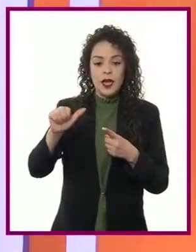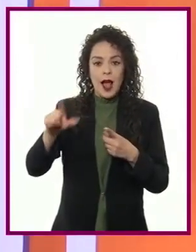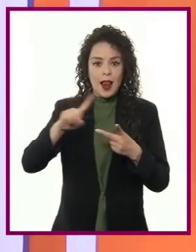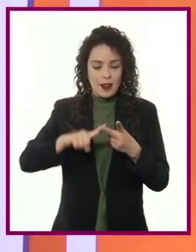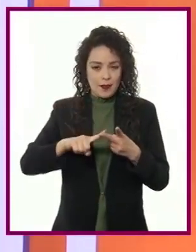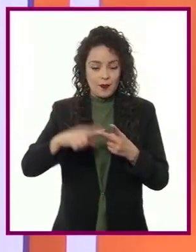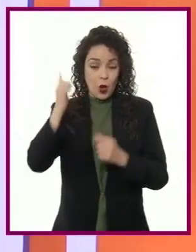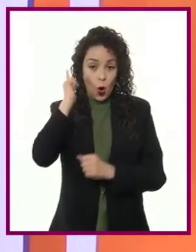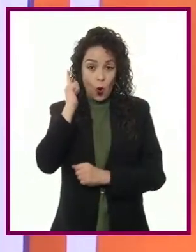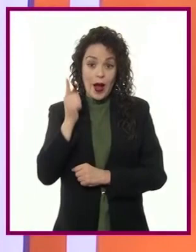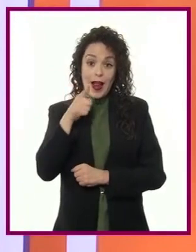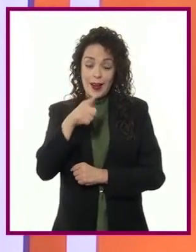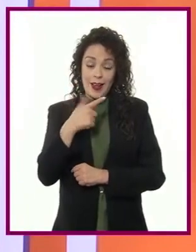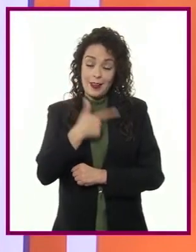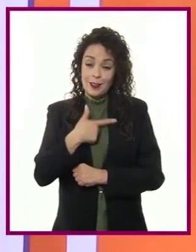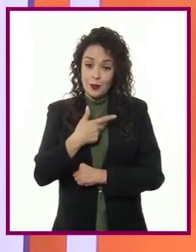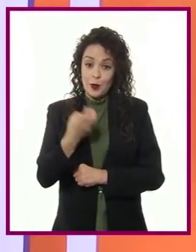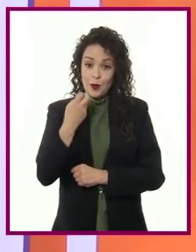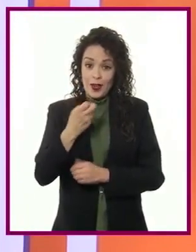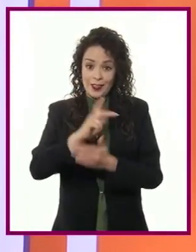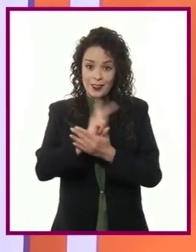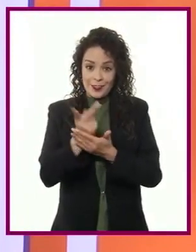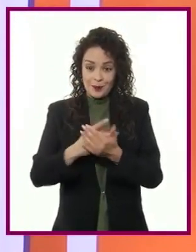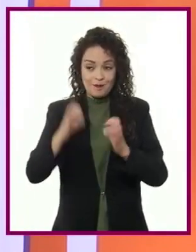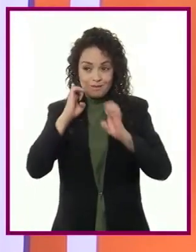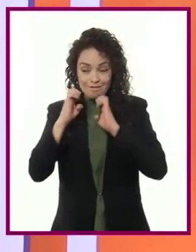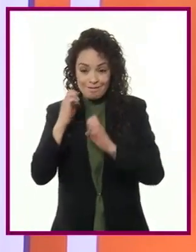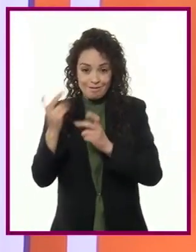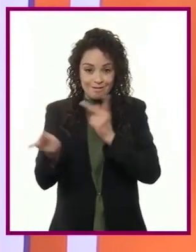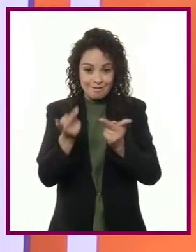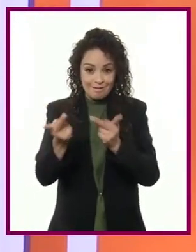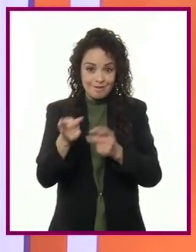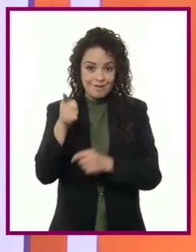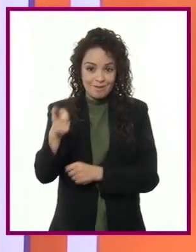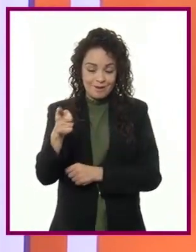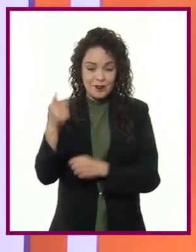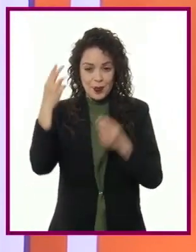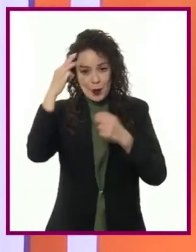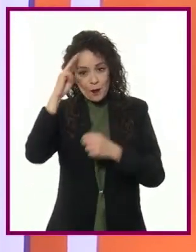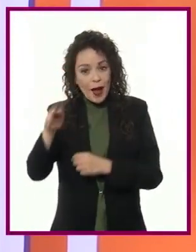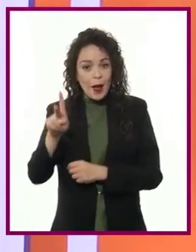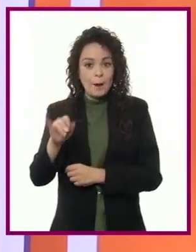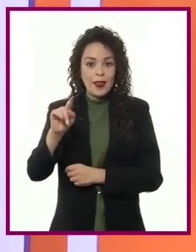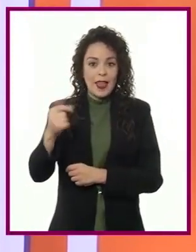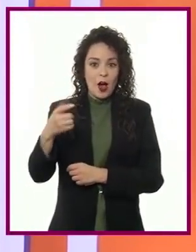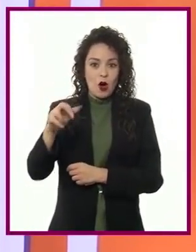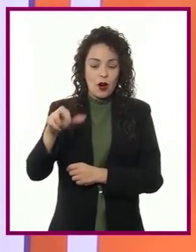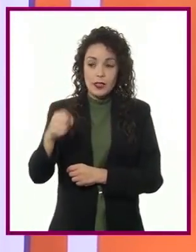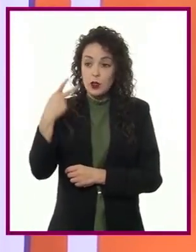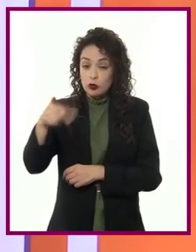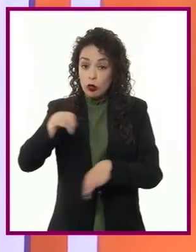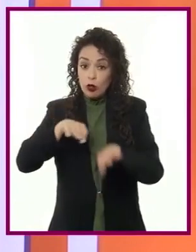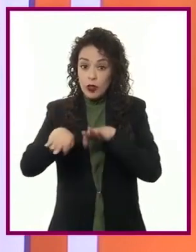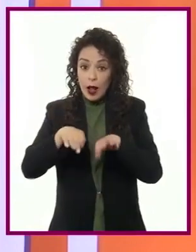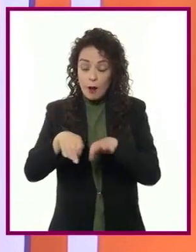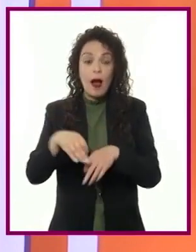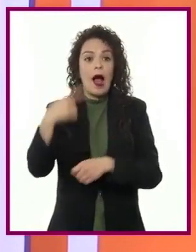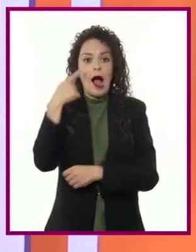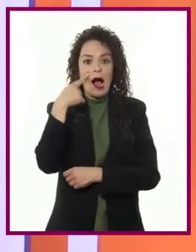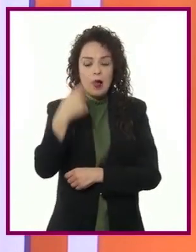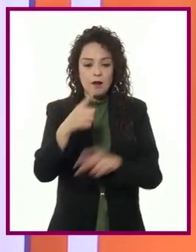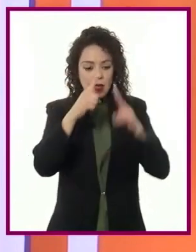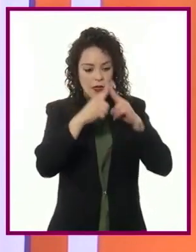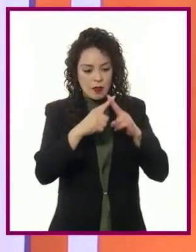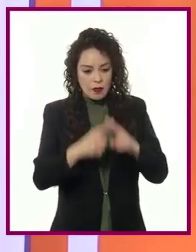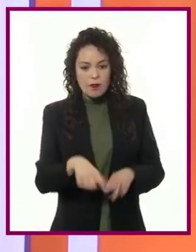Espero que hayan disfrutado tanto como yo esta entrevista. Con el trabajo de Pitágoras hemos visto a las